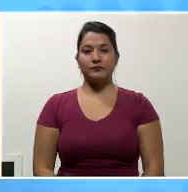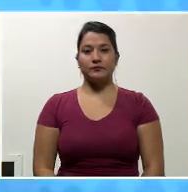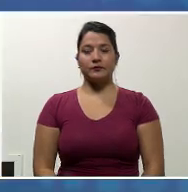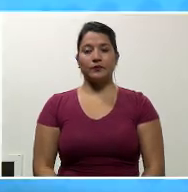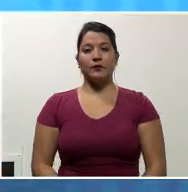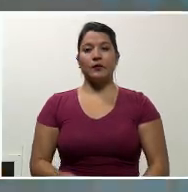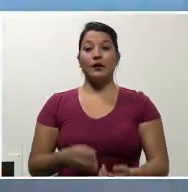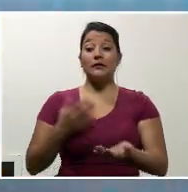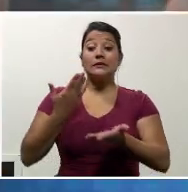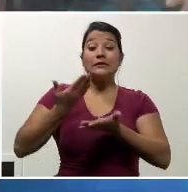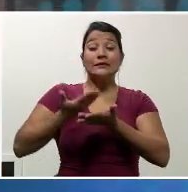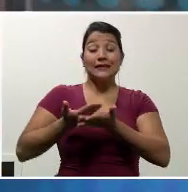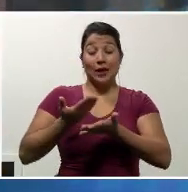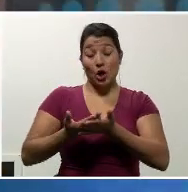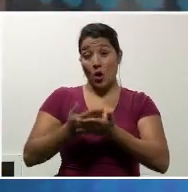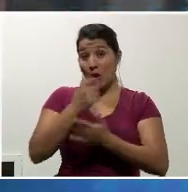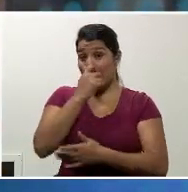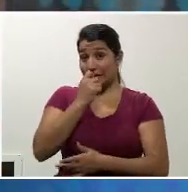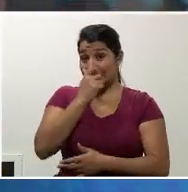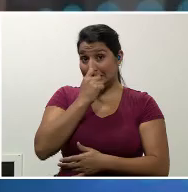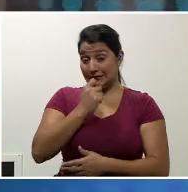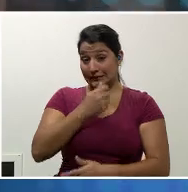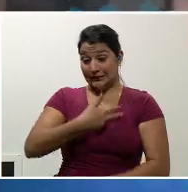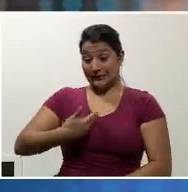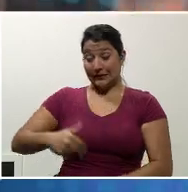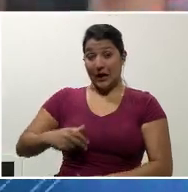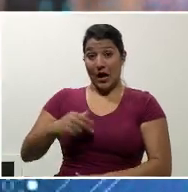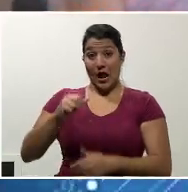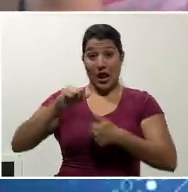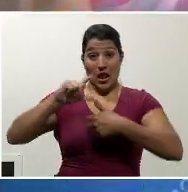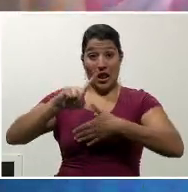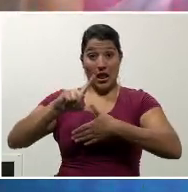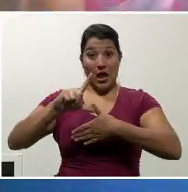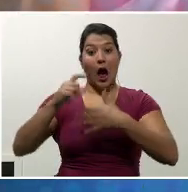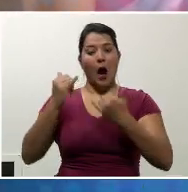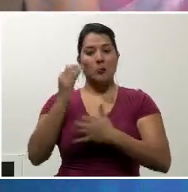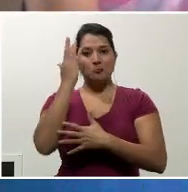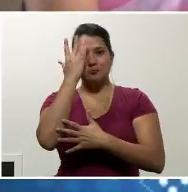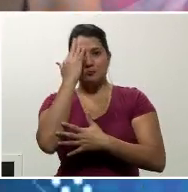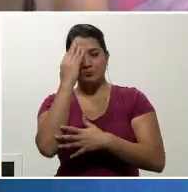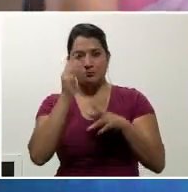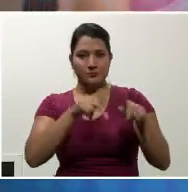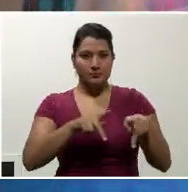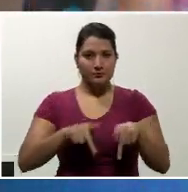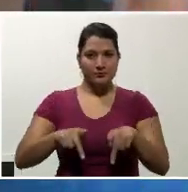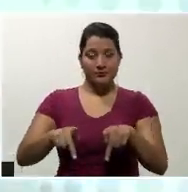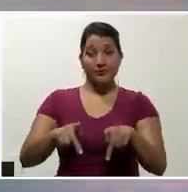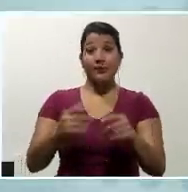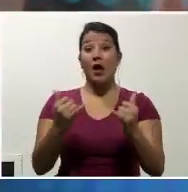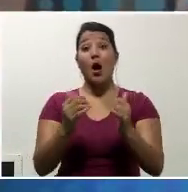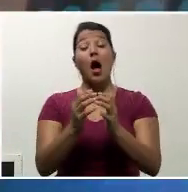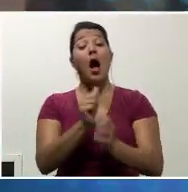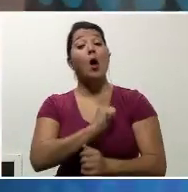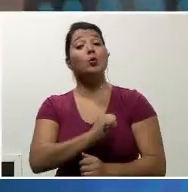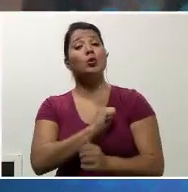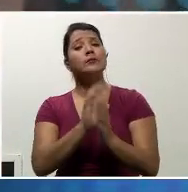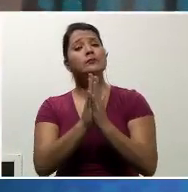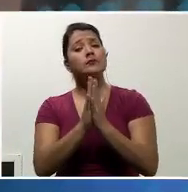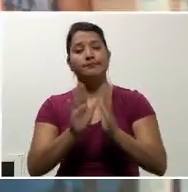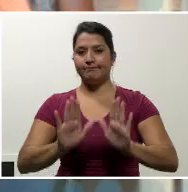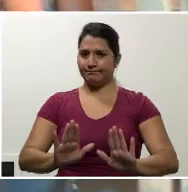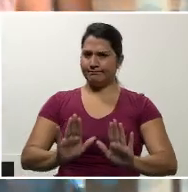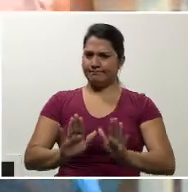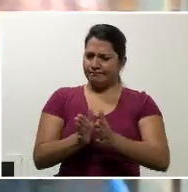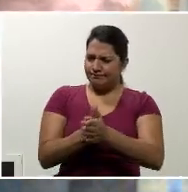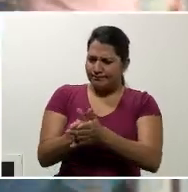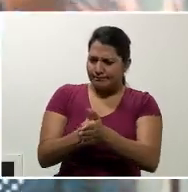La llegada del COVID-19 a Latinoamérica ha causado preocupación a la población. Autoridades piden mantener la calma, reforzar el lavado